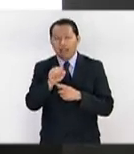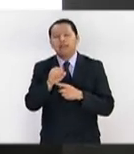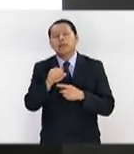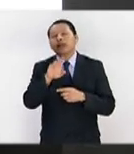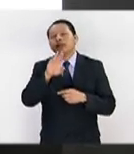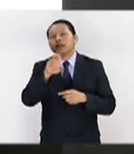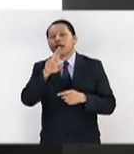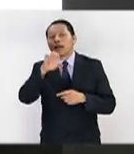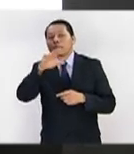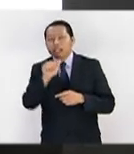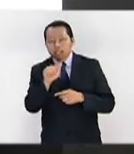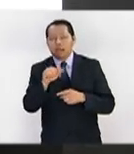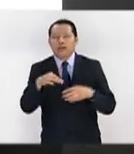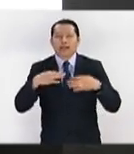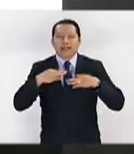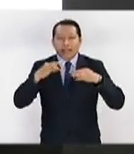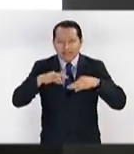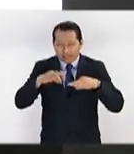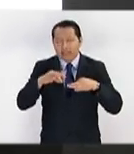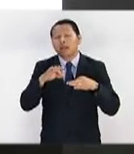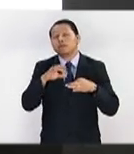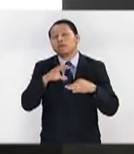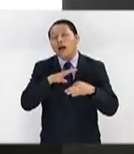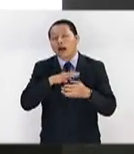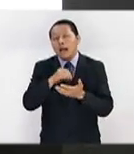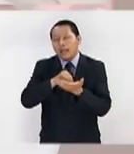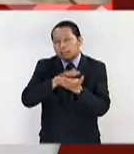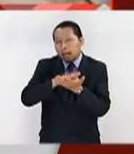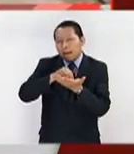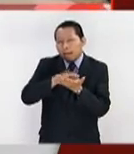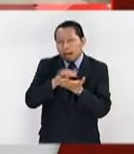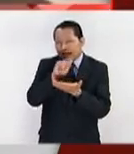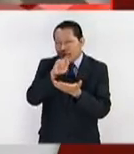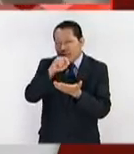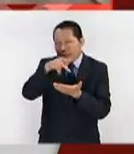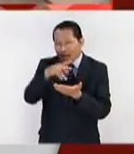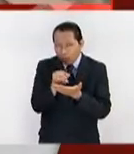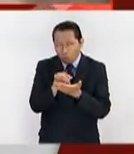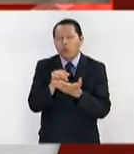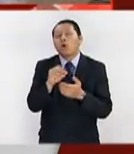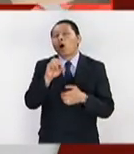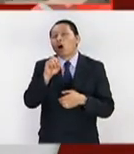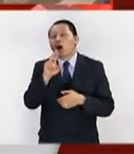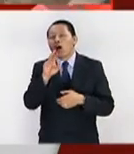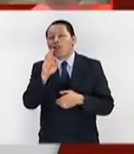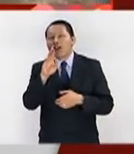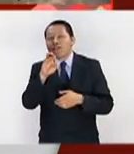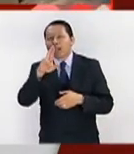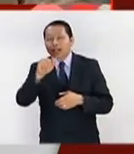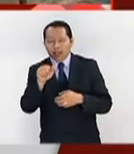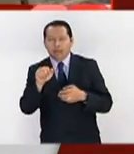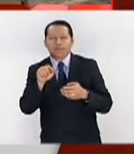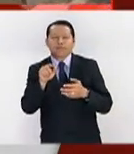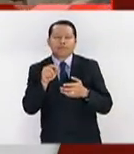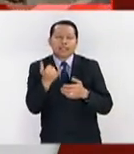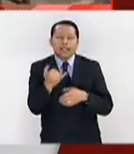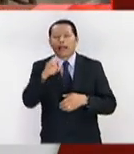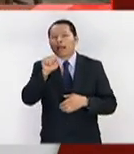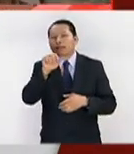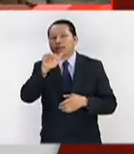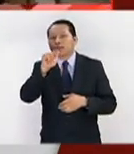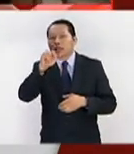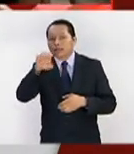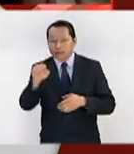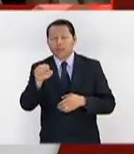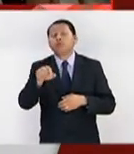cerámica, textiles, estampado, joyería y orfebrería y esmaltes. También ofrecemos una segunda